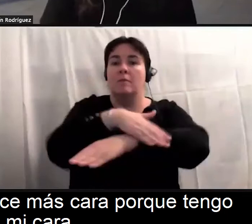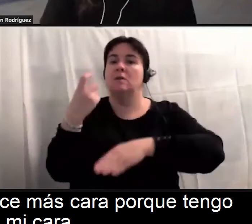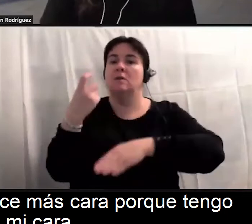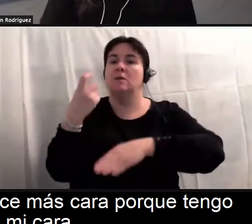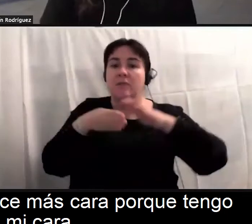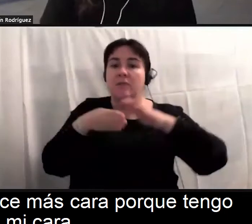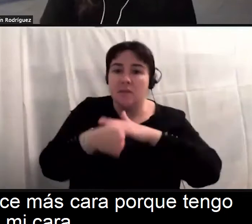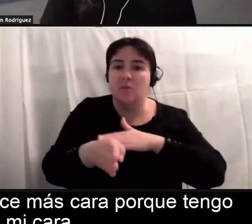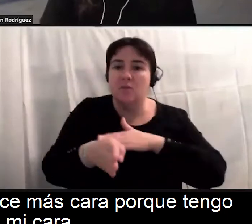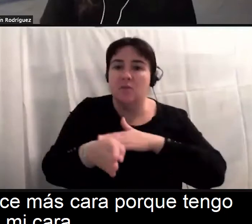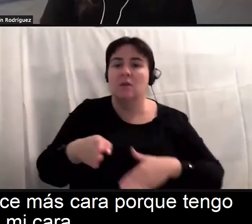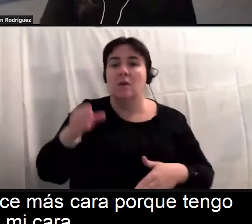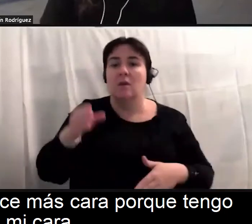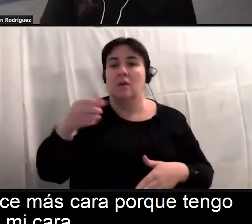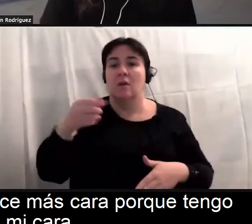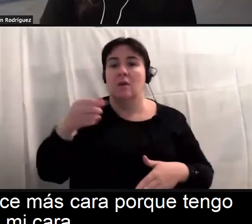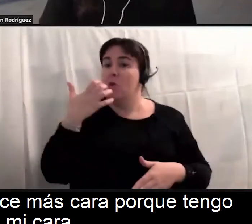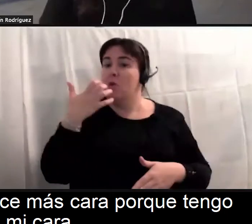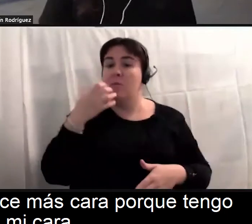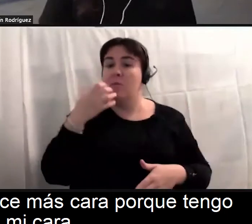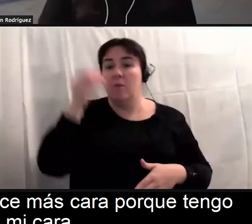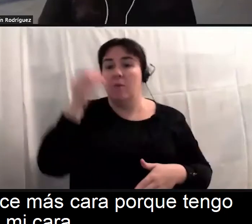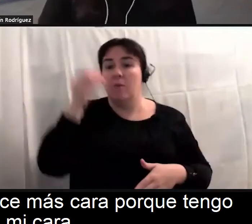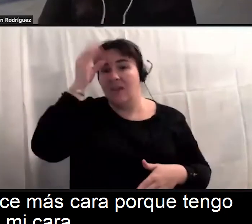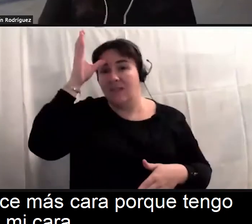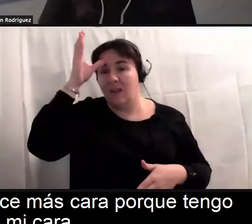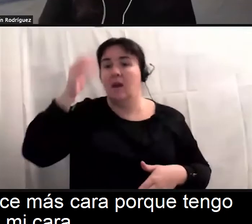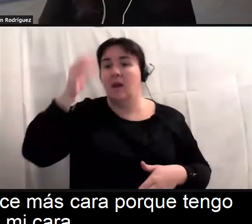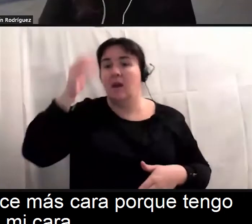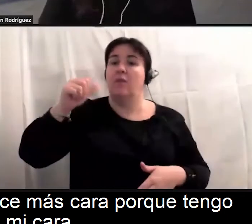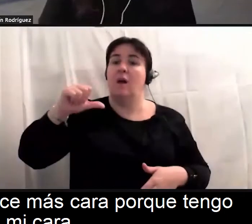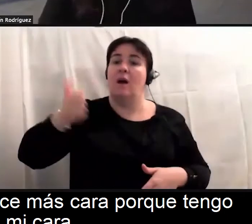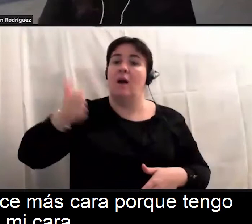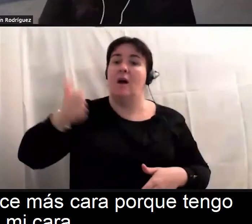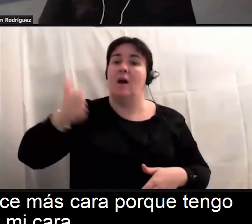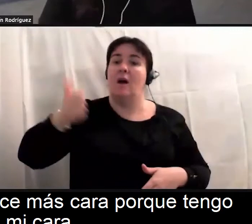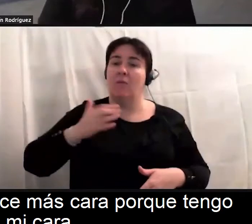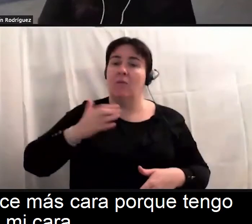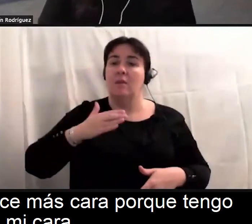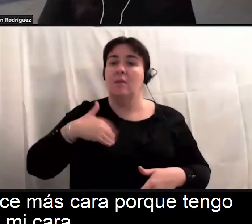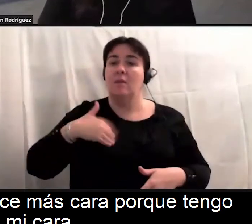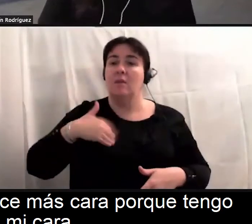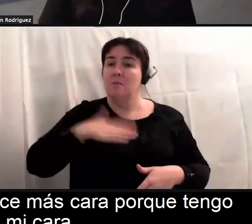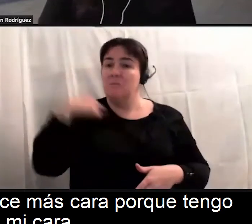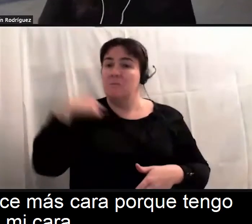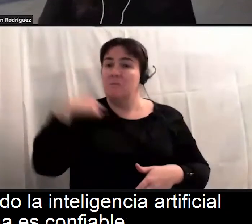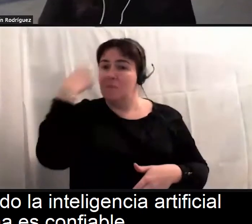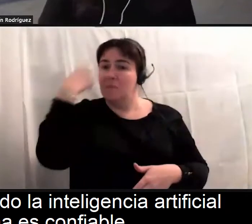cara porque tengo una máscara sobre mi nariz, ¿me entiendes? O en Estados Unidos están